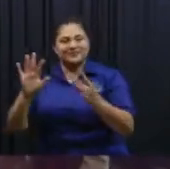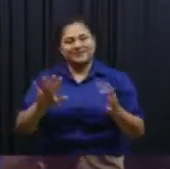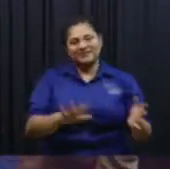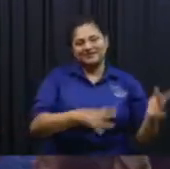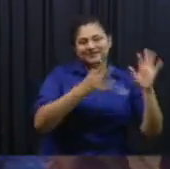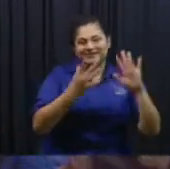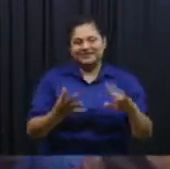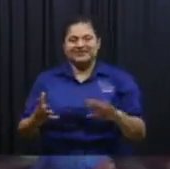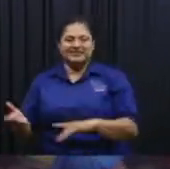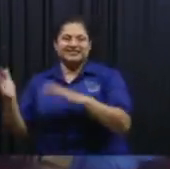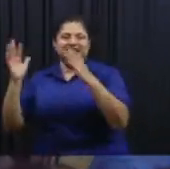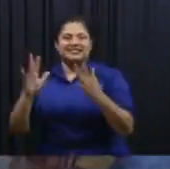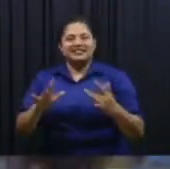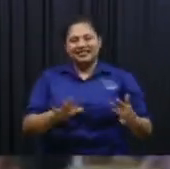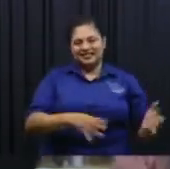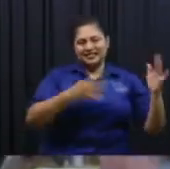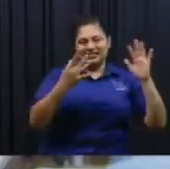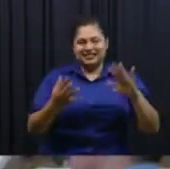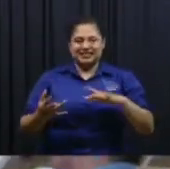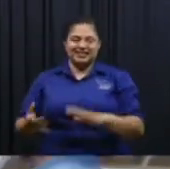sí señor